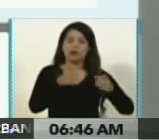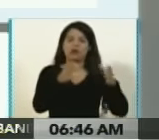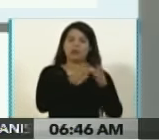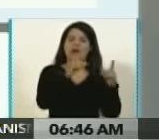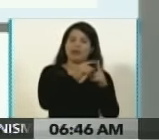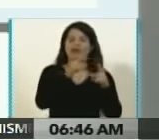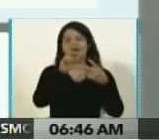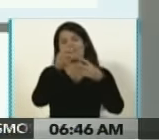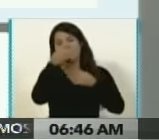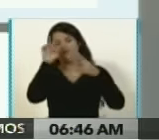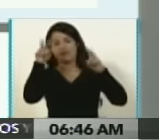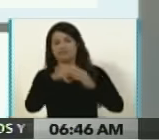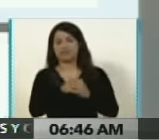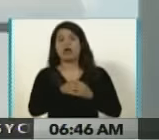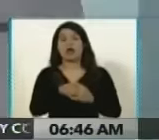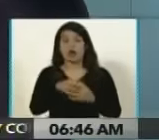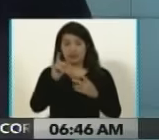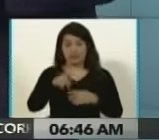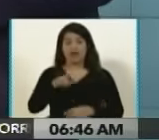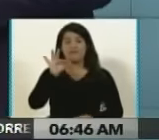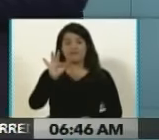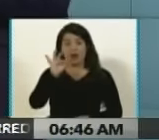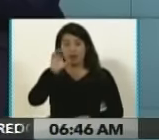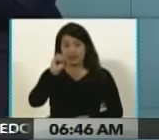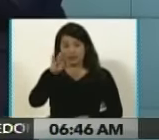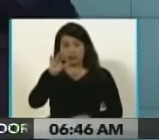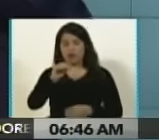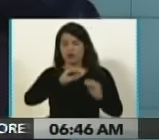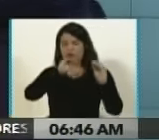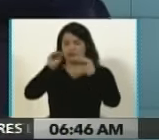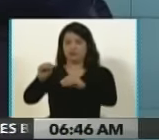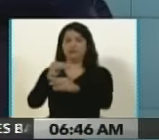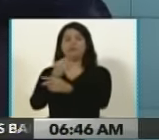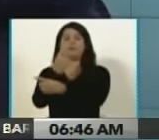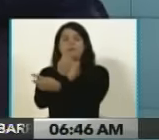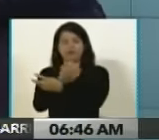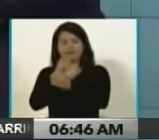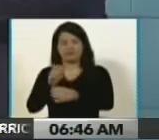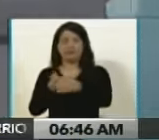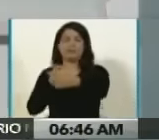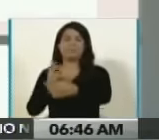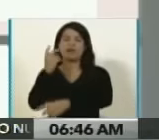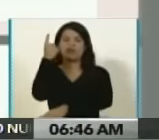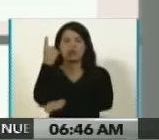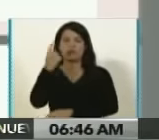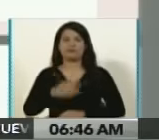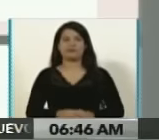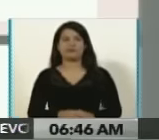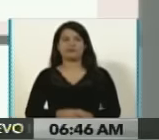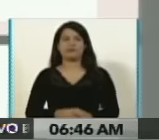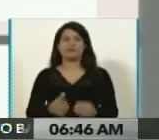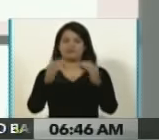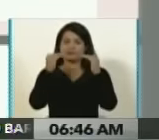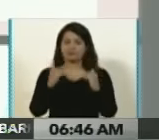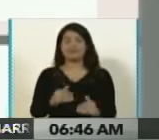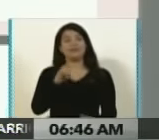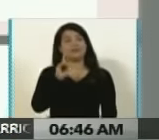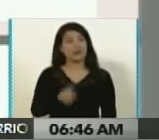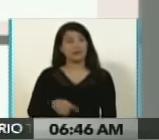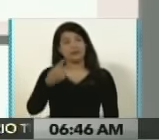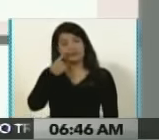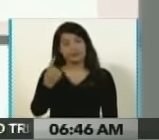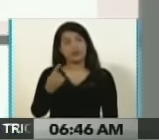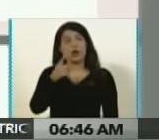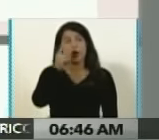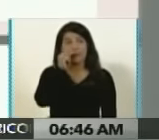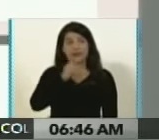al Panteón, la etiqueta que también se está posicionando desde tempranas horas de la mañana. Y cerramos con Edicio José Martínez.